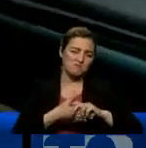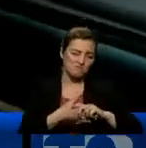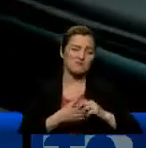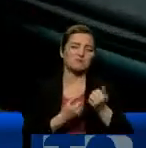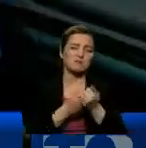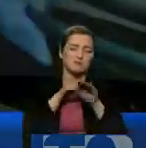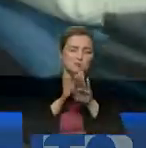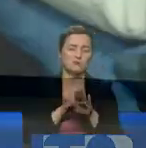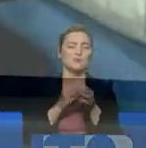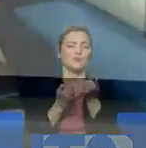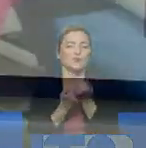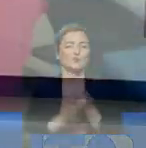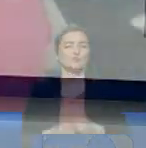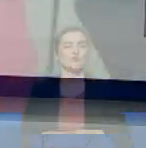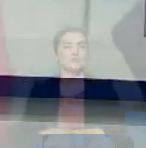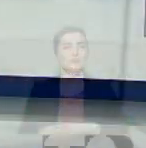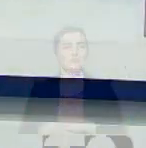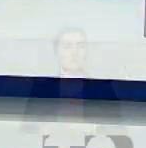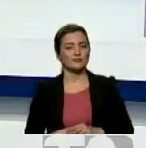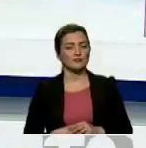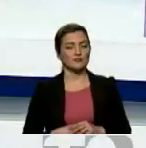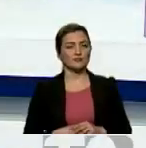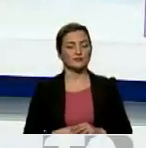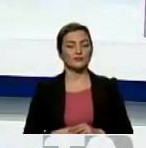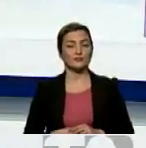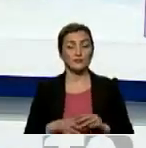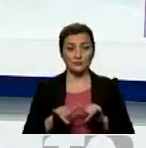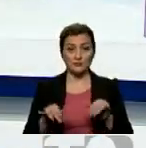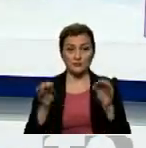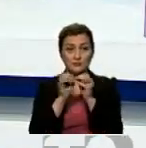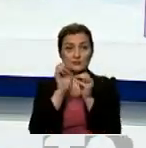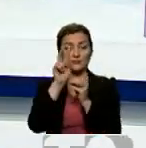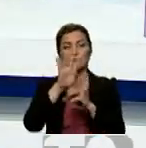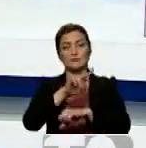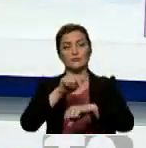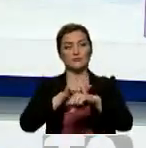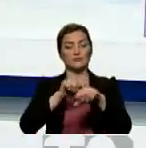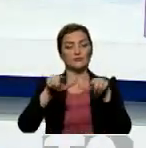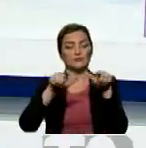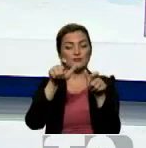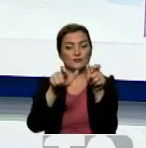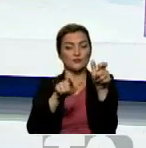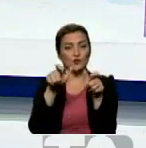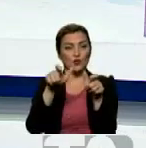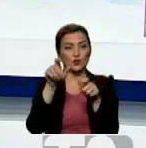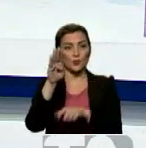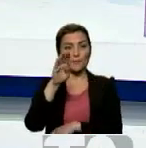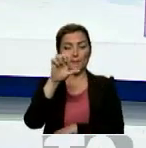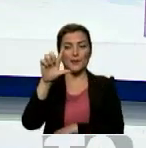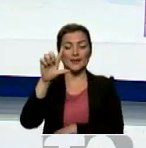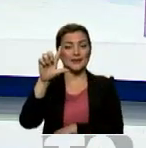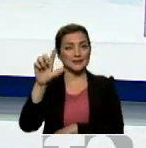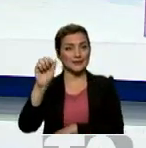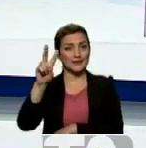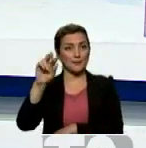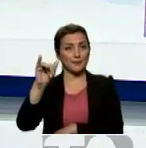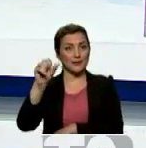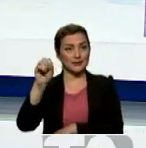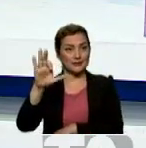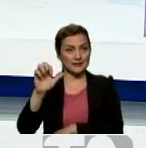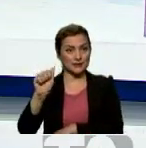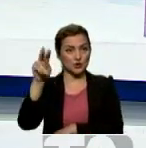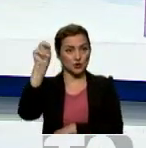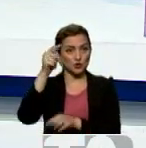les asistirá. Nelson Carrera. Seguimos informando en 24 horas. Moradores del sector Bellavista de Carretas, al norte de Quito, exigen